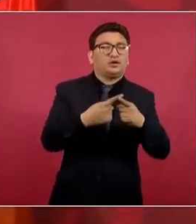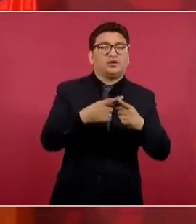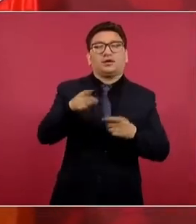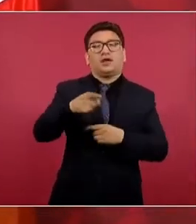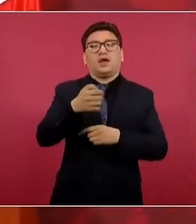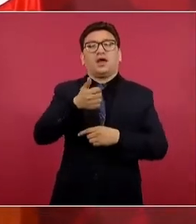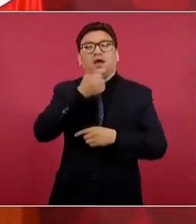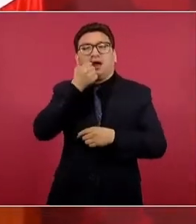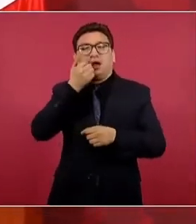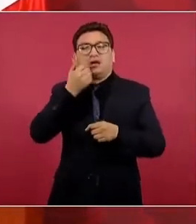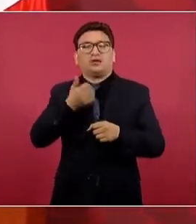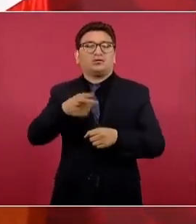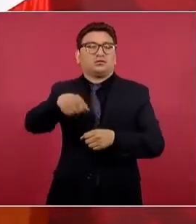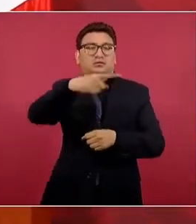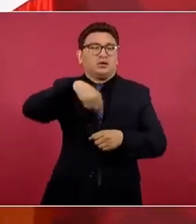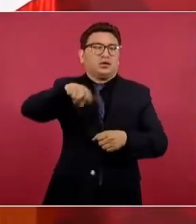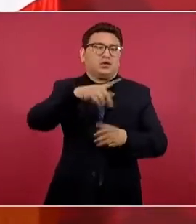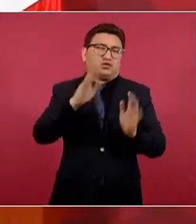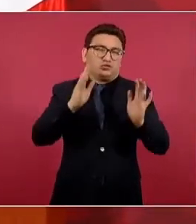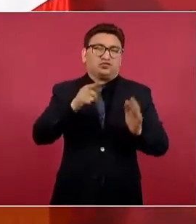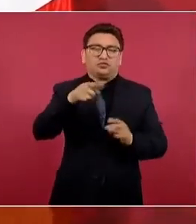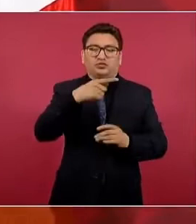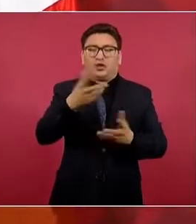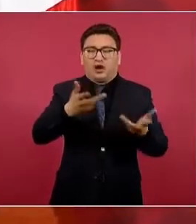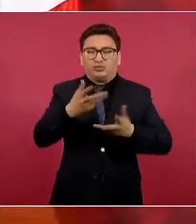y yo les tengo mucha confianza porque